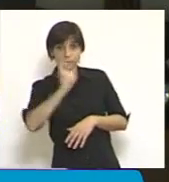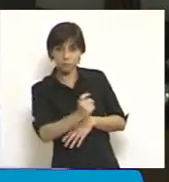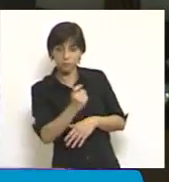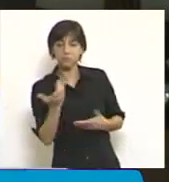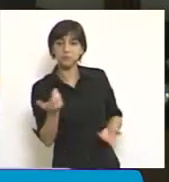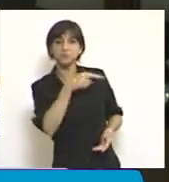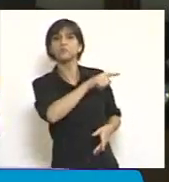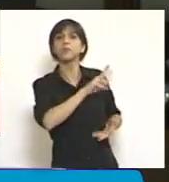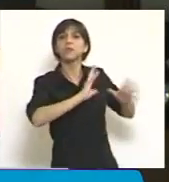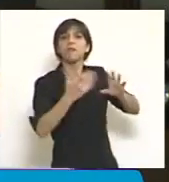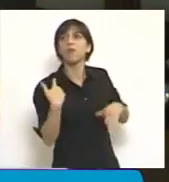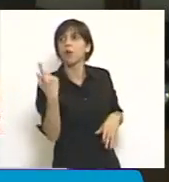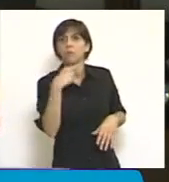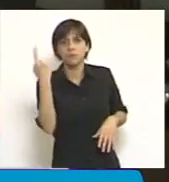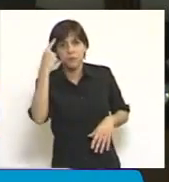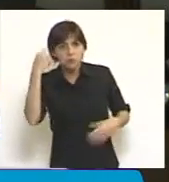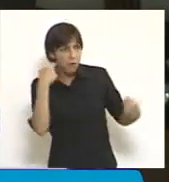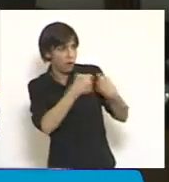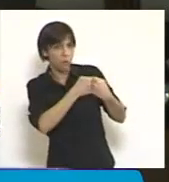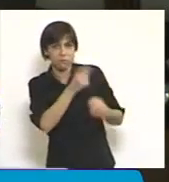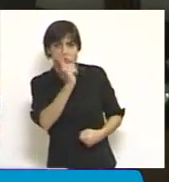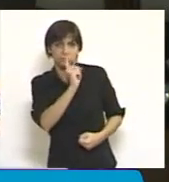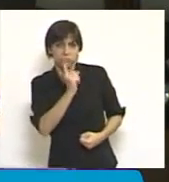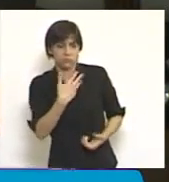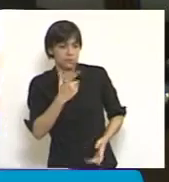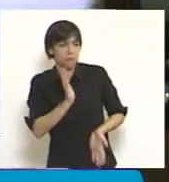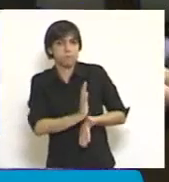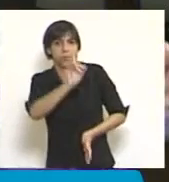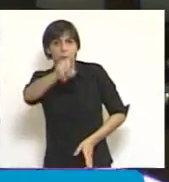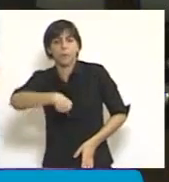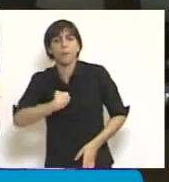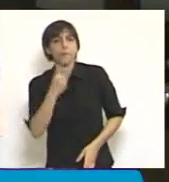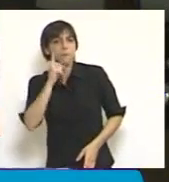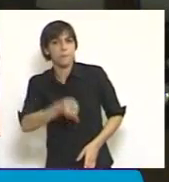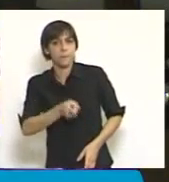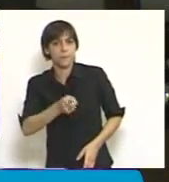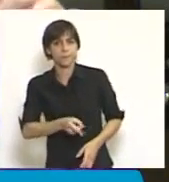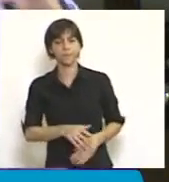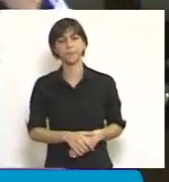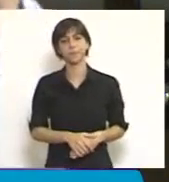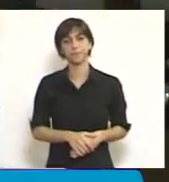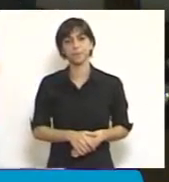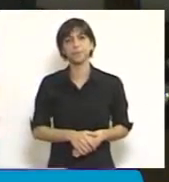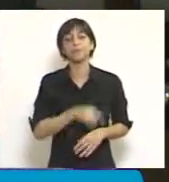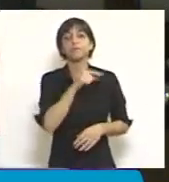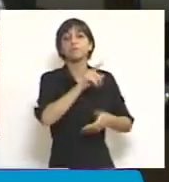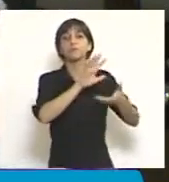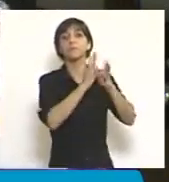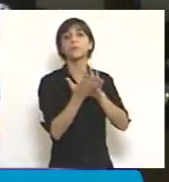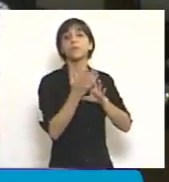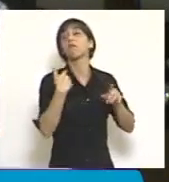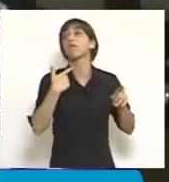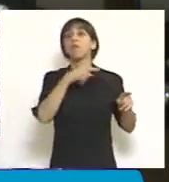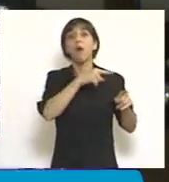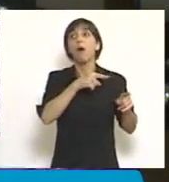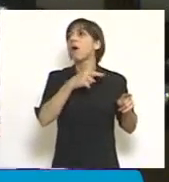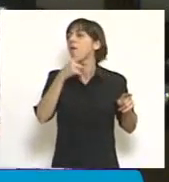demora, va a ser el propio Consejo el que designe a los jueces, mediante la utilización de este